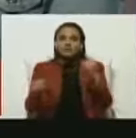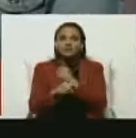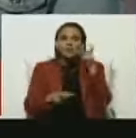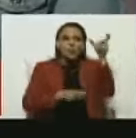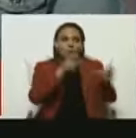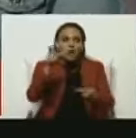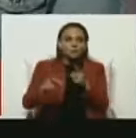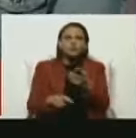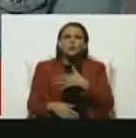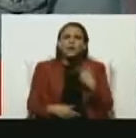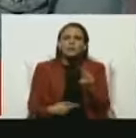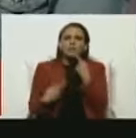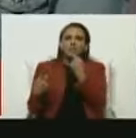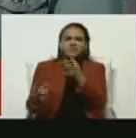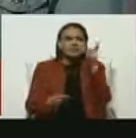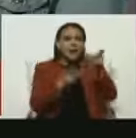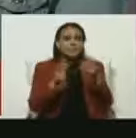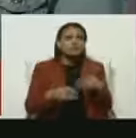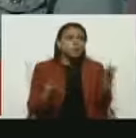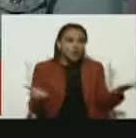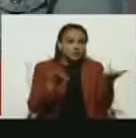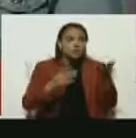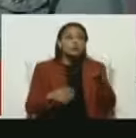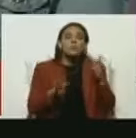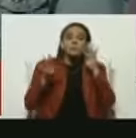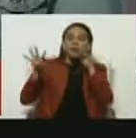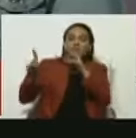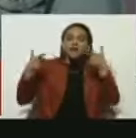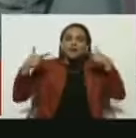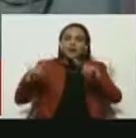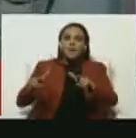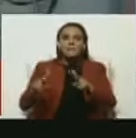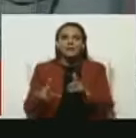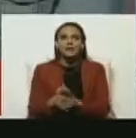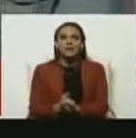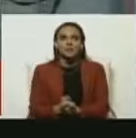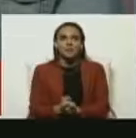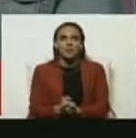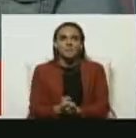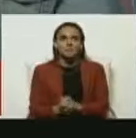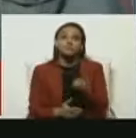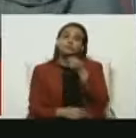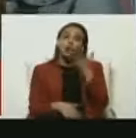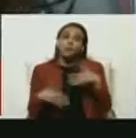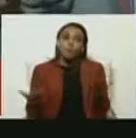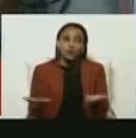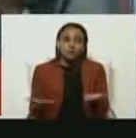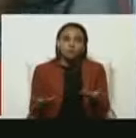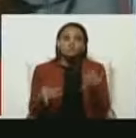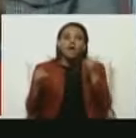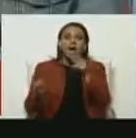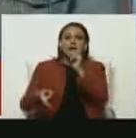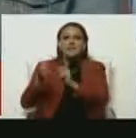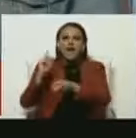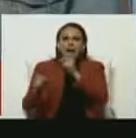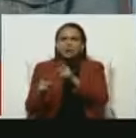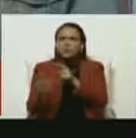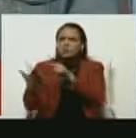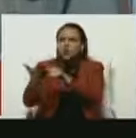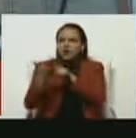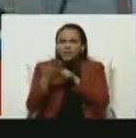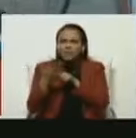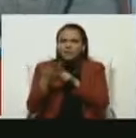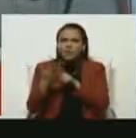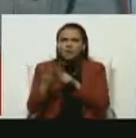puede decirle al público para que vea esta película? Bueno, hay unas escenas que me llamaron mucho la